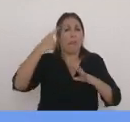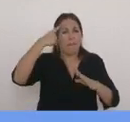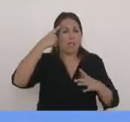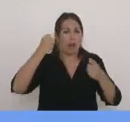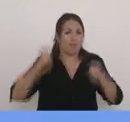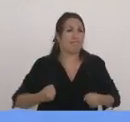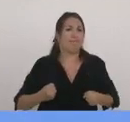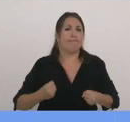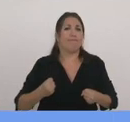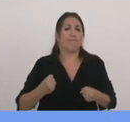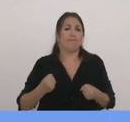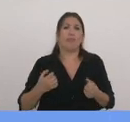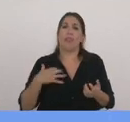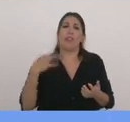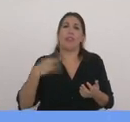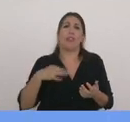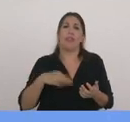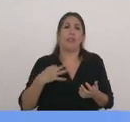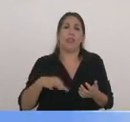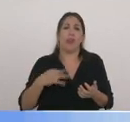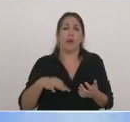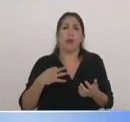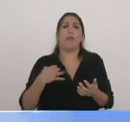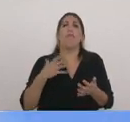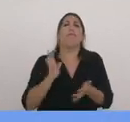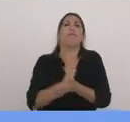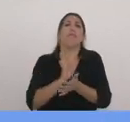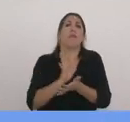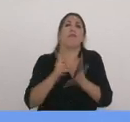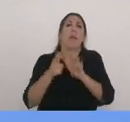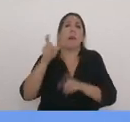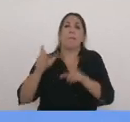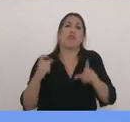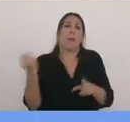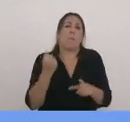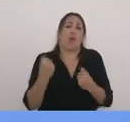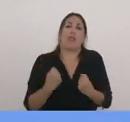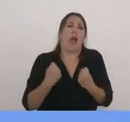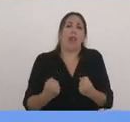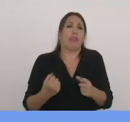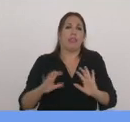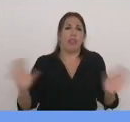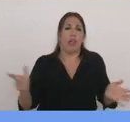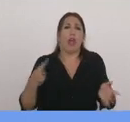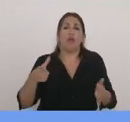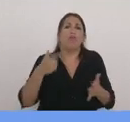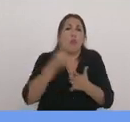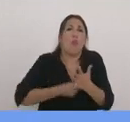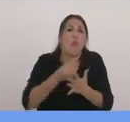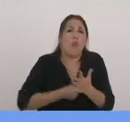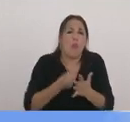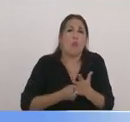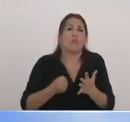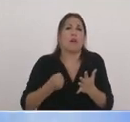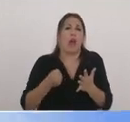puedo evitar ponerlos en la galería de los grandes. Que tan enorme ha sido su entrega,